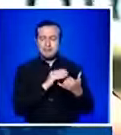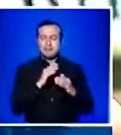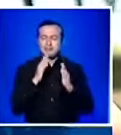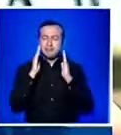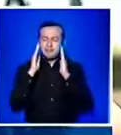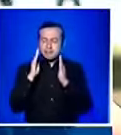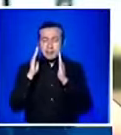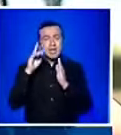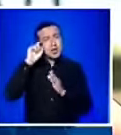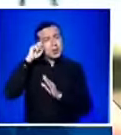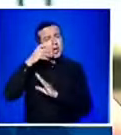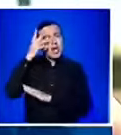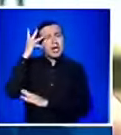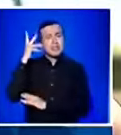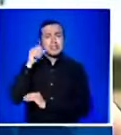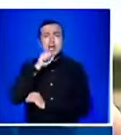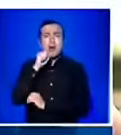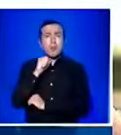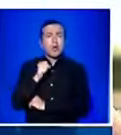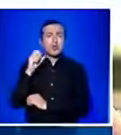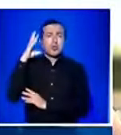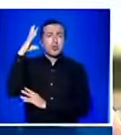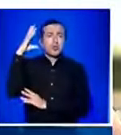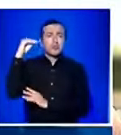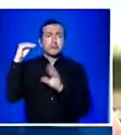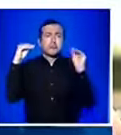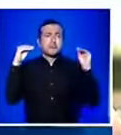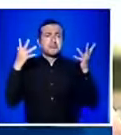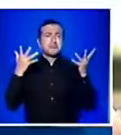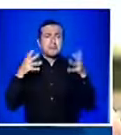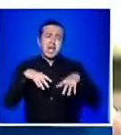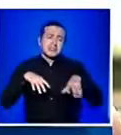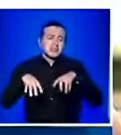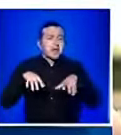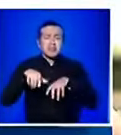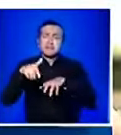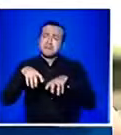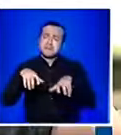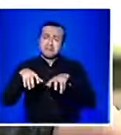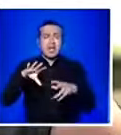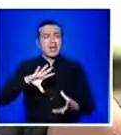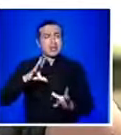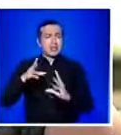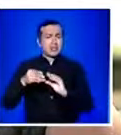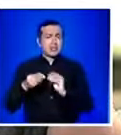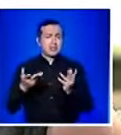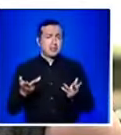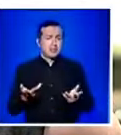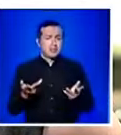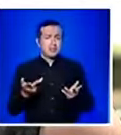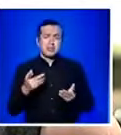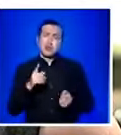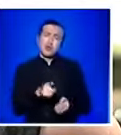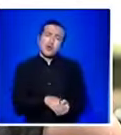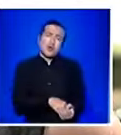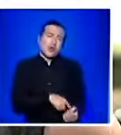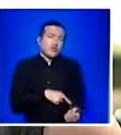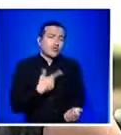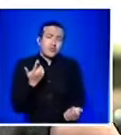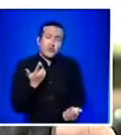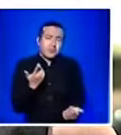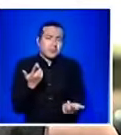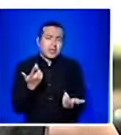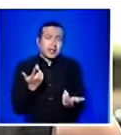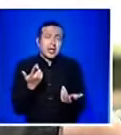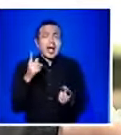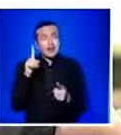los abuelos tal vez ni siquiera tenían luz, tenían que acostumbrarse a otras actividades y nos adaptamos. O sea, hay que acostumbrarse a lo que hay, ¿no? No es lo